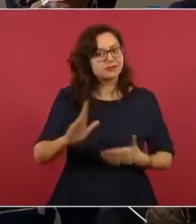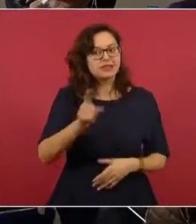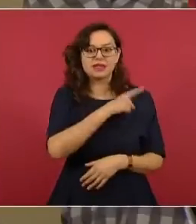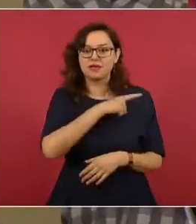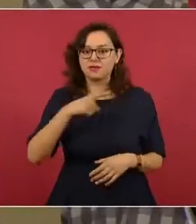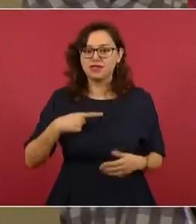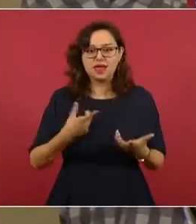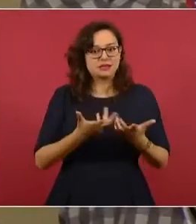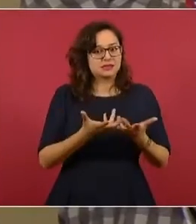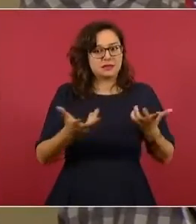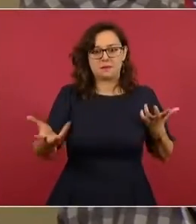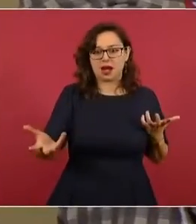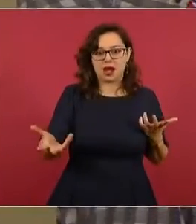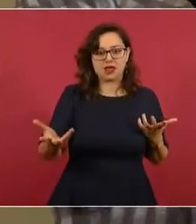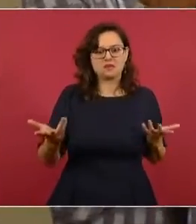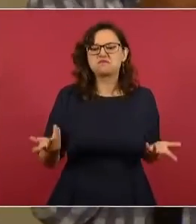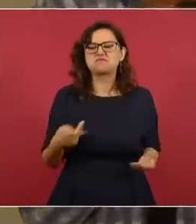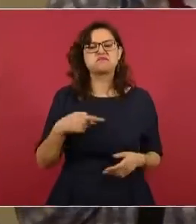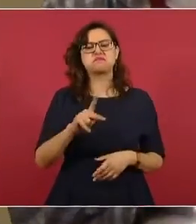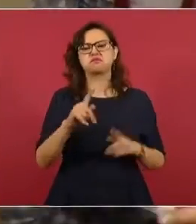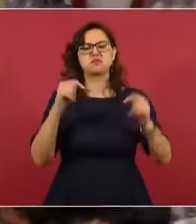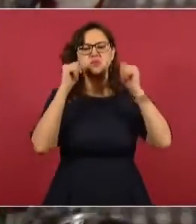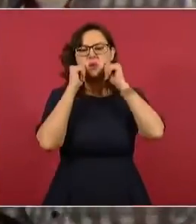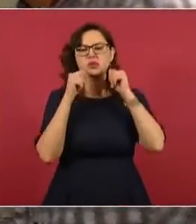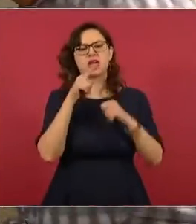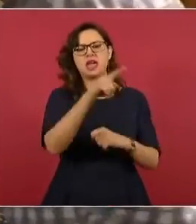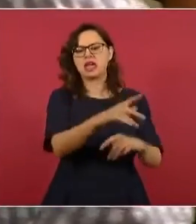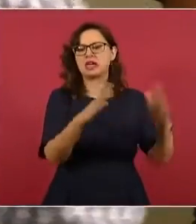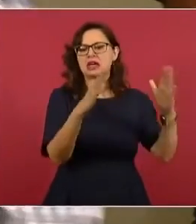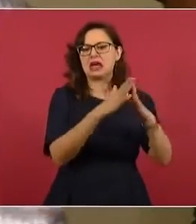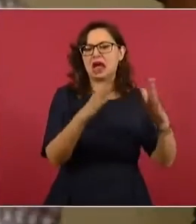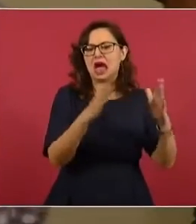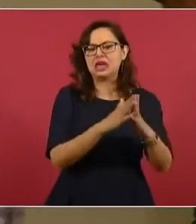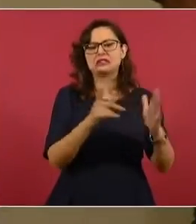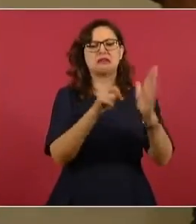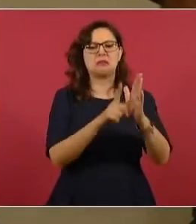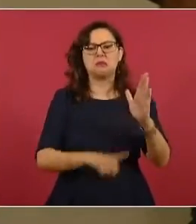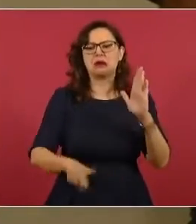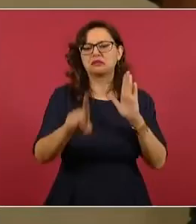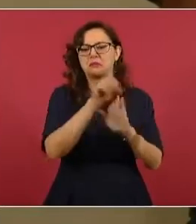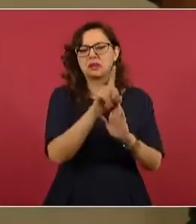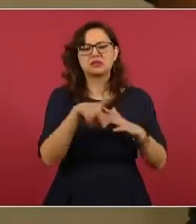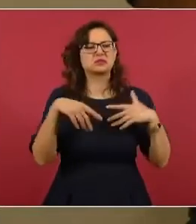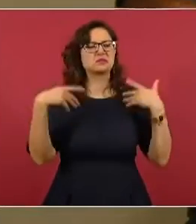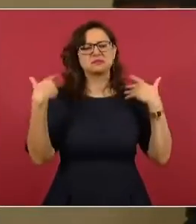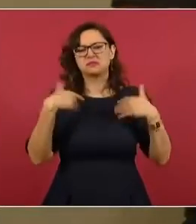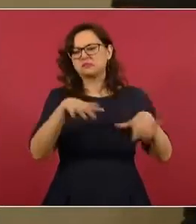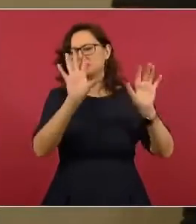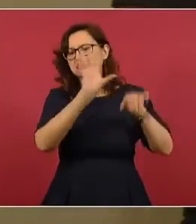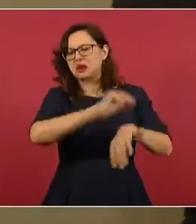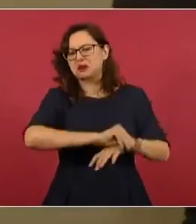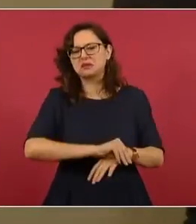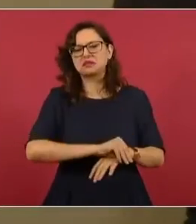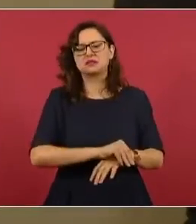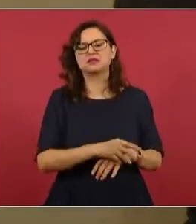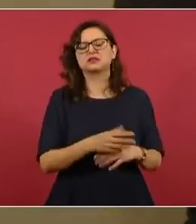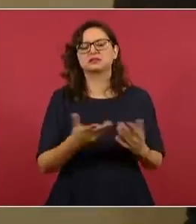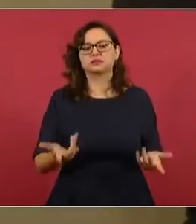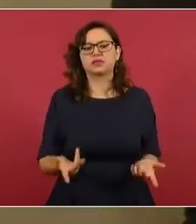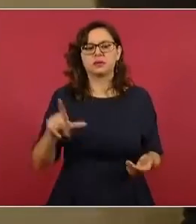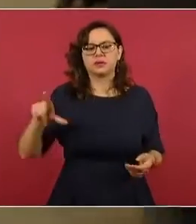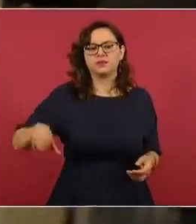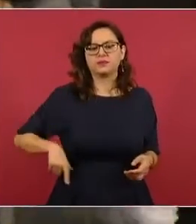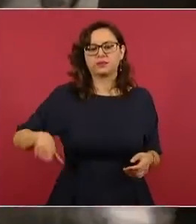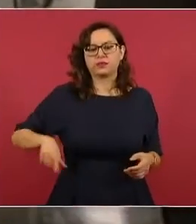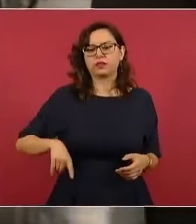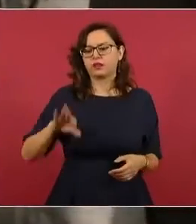estas funciones. Eran departamentos y eran casas habitacionales que les habían donado, en este caso, el gobierno